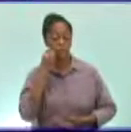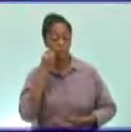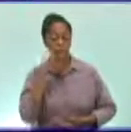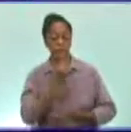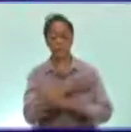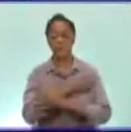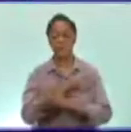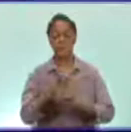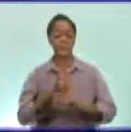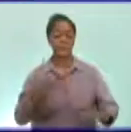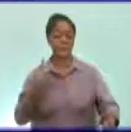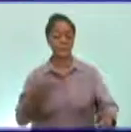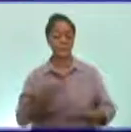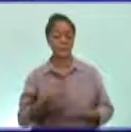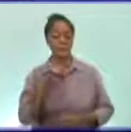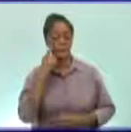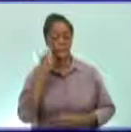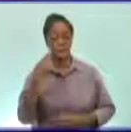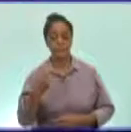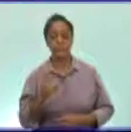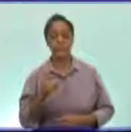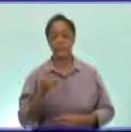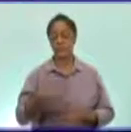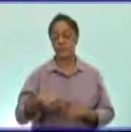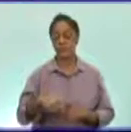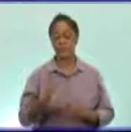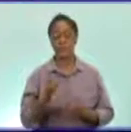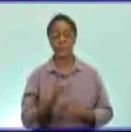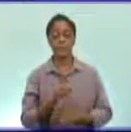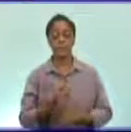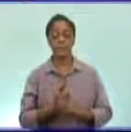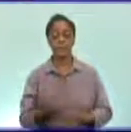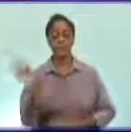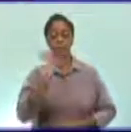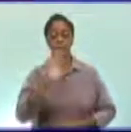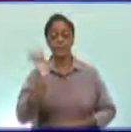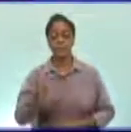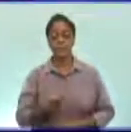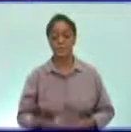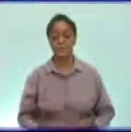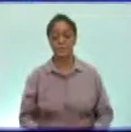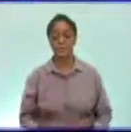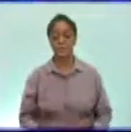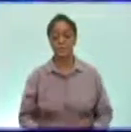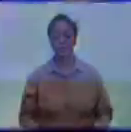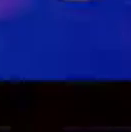en la distancia y nos vemos en un próximo encuentro. Chao.